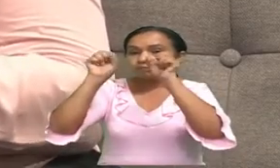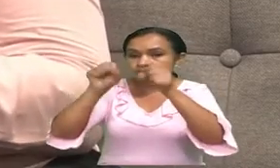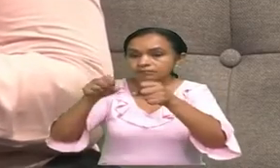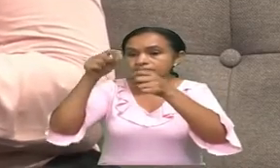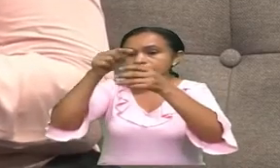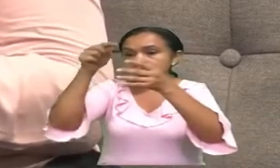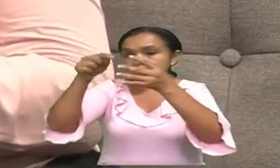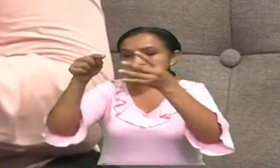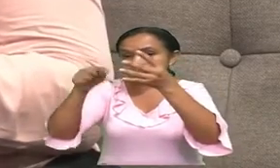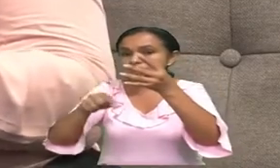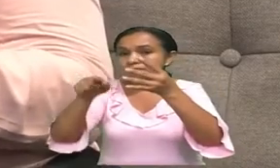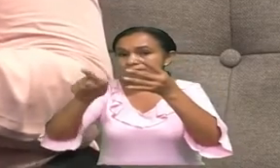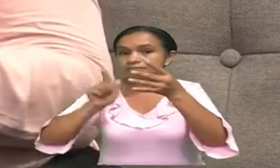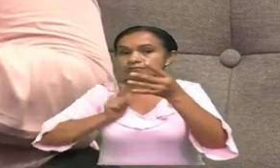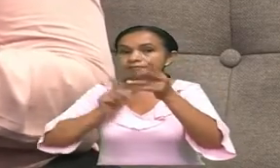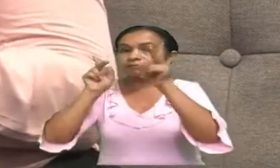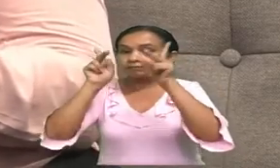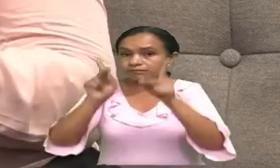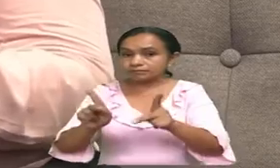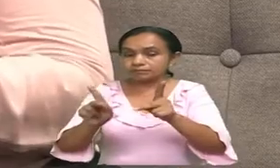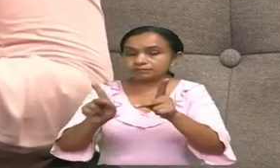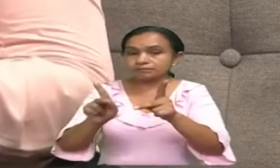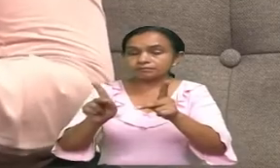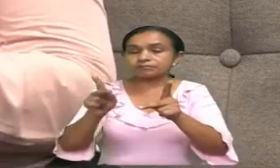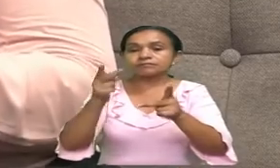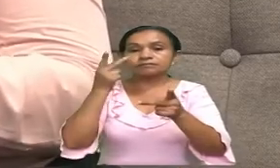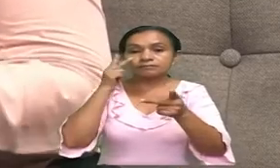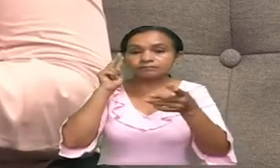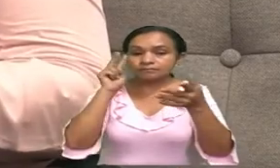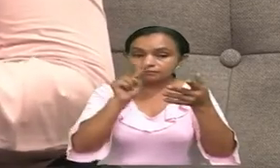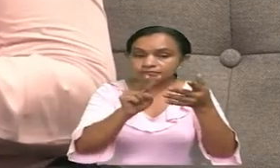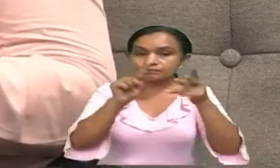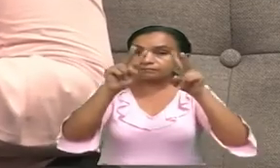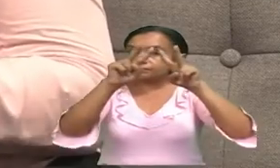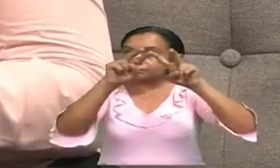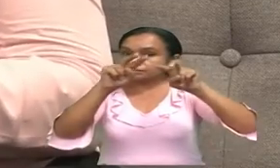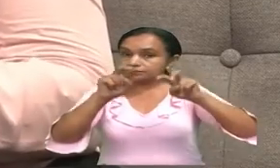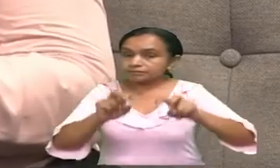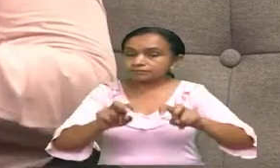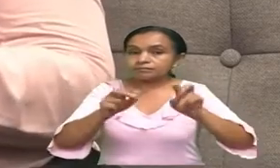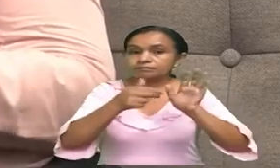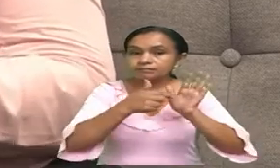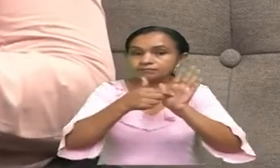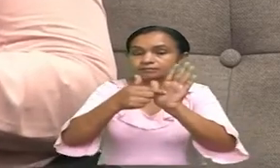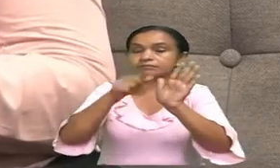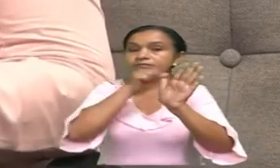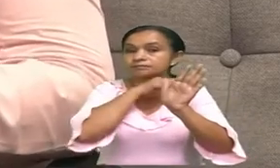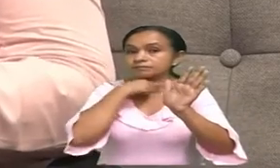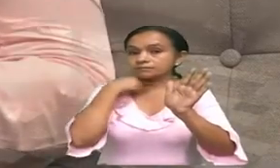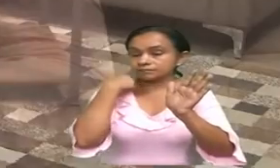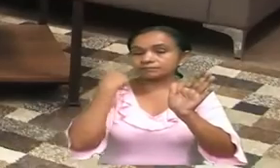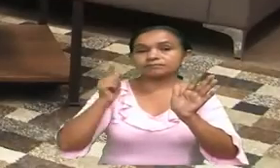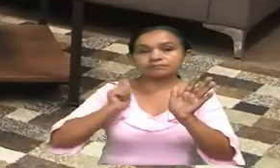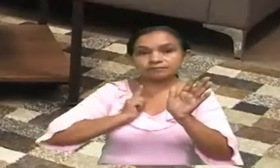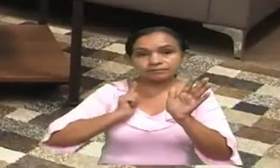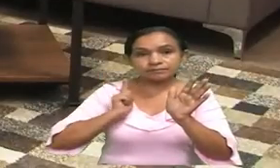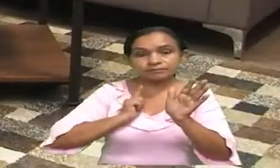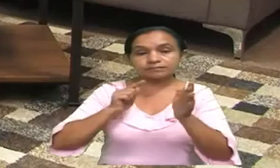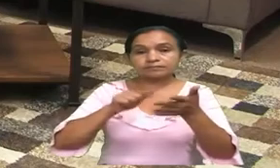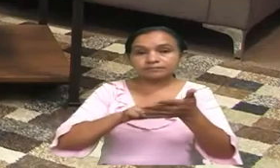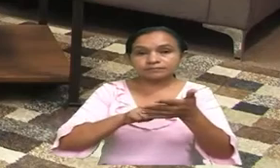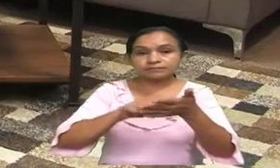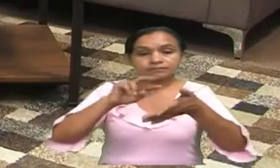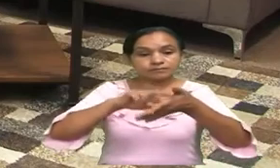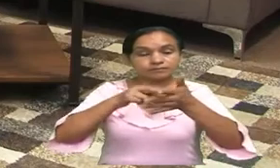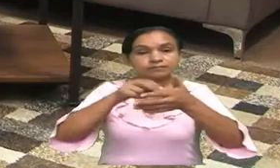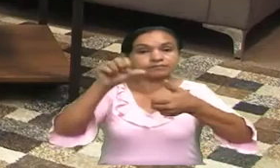tener este administrador de empresa, pero hay que más sean visibles, que sean evaluables, que se demuestre que hay evidencias que las tienen. Okay. En este sentido,